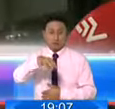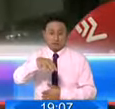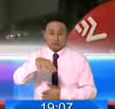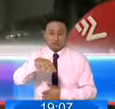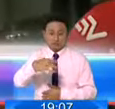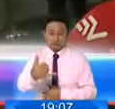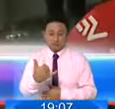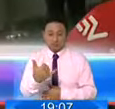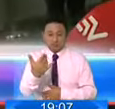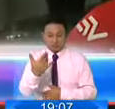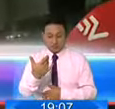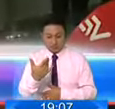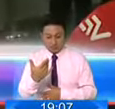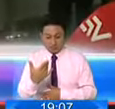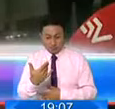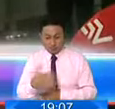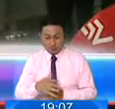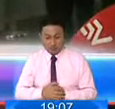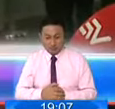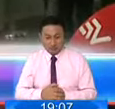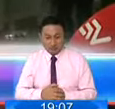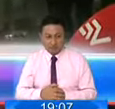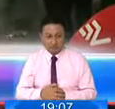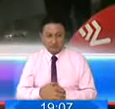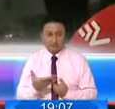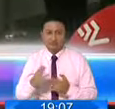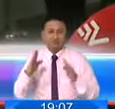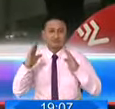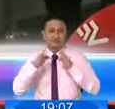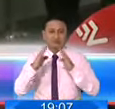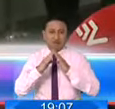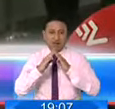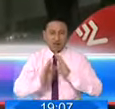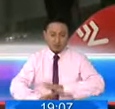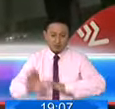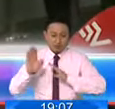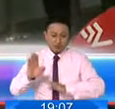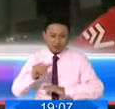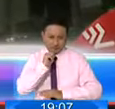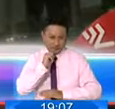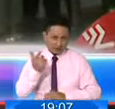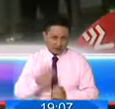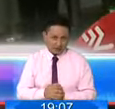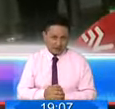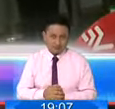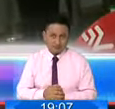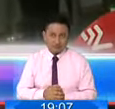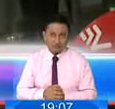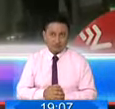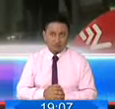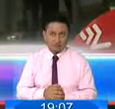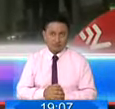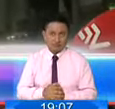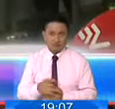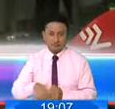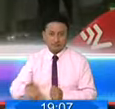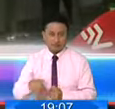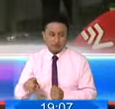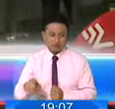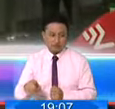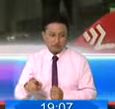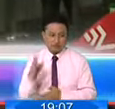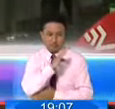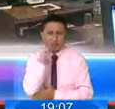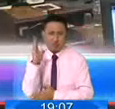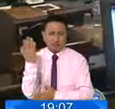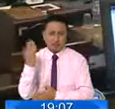una posición de que todavía no están las casas que se prometieron en campaña, me parece que es una posición muy radical y